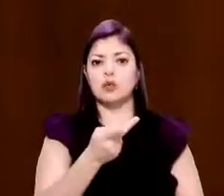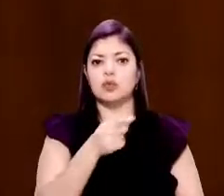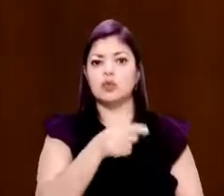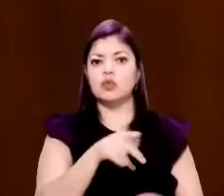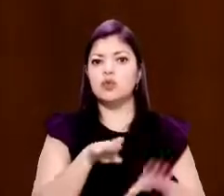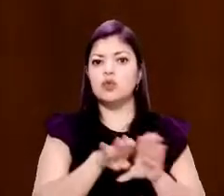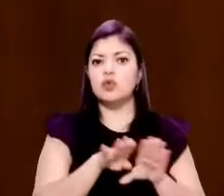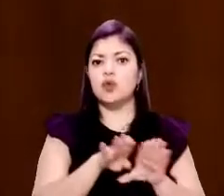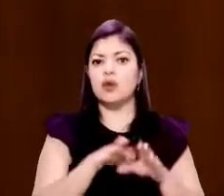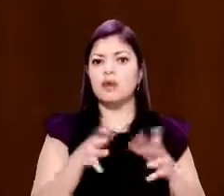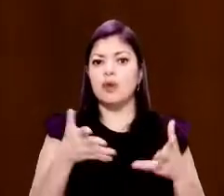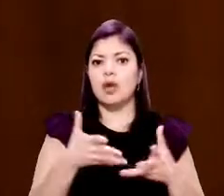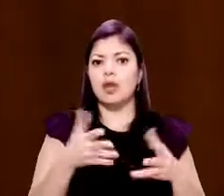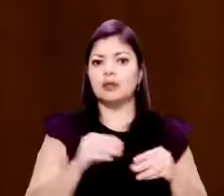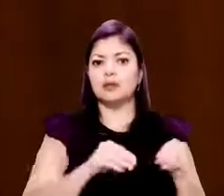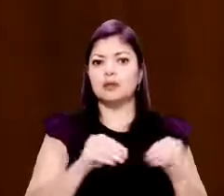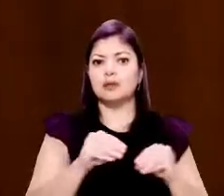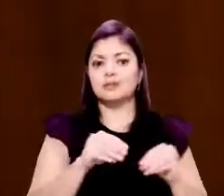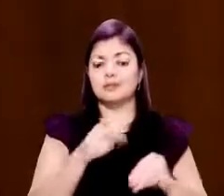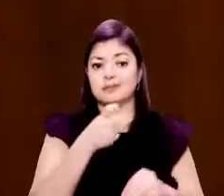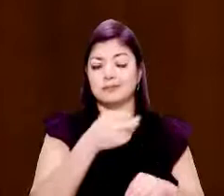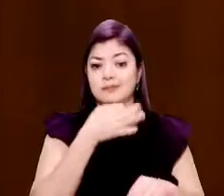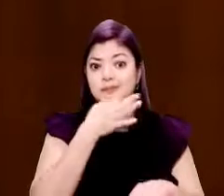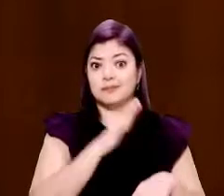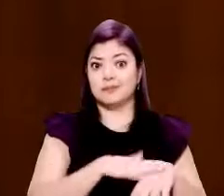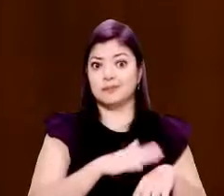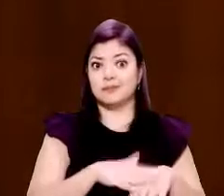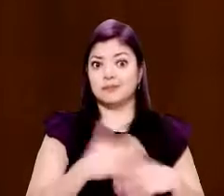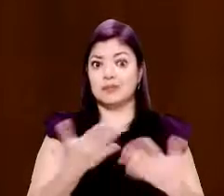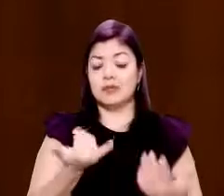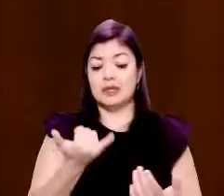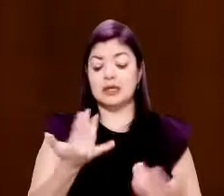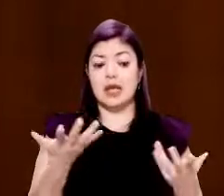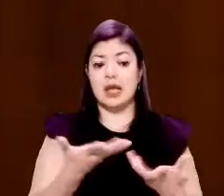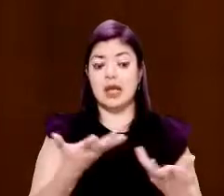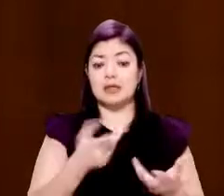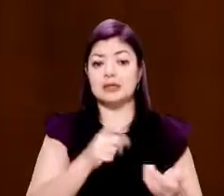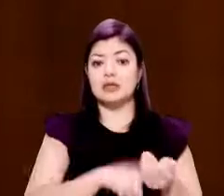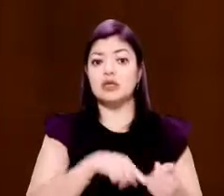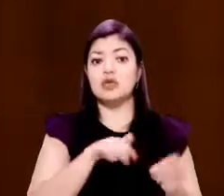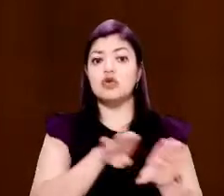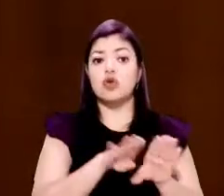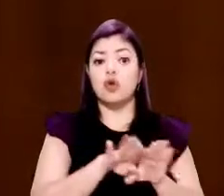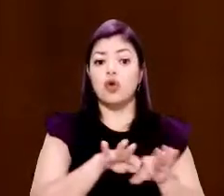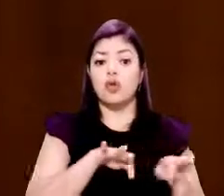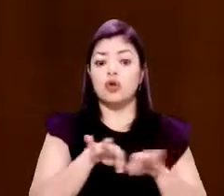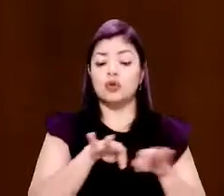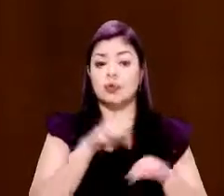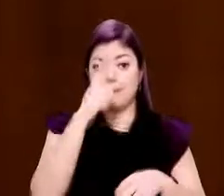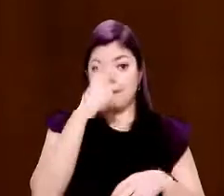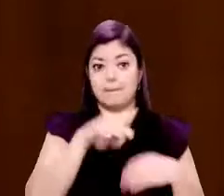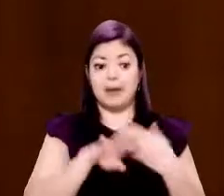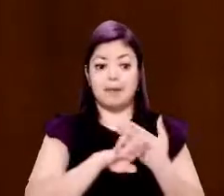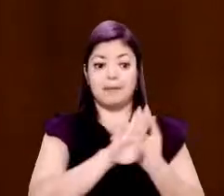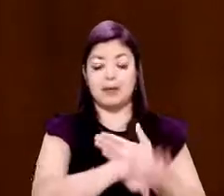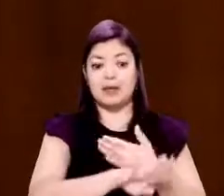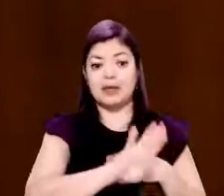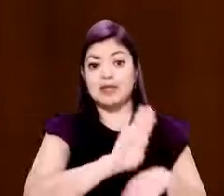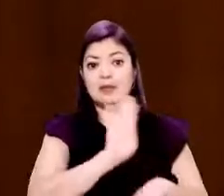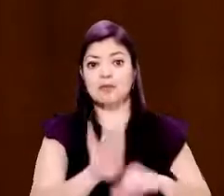comportamiento real de este indicador y, sobre todo, las acciones que se están tomando para prevenir la